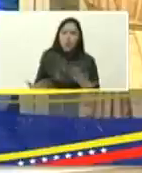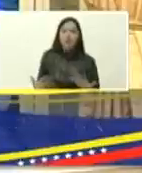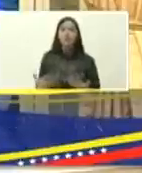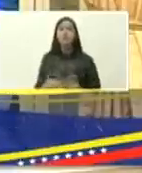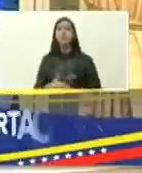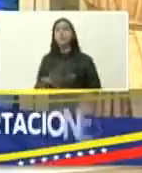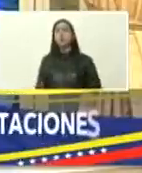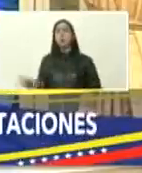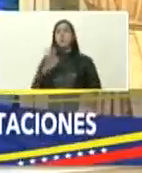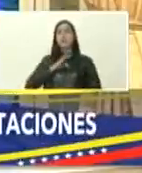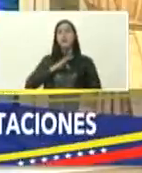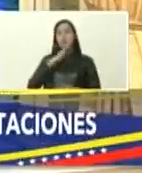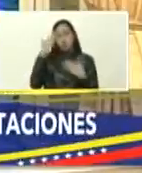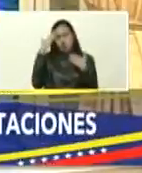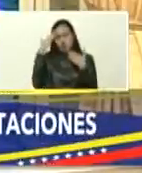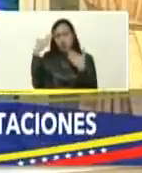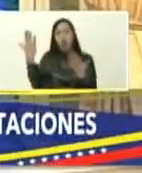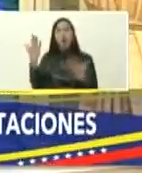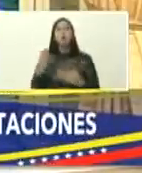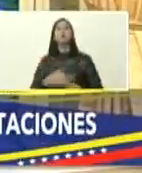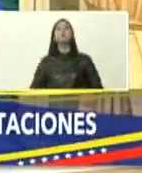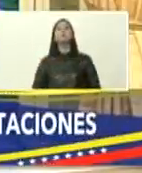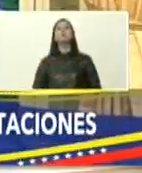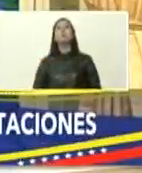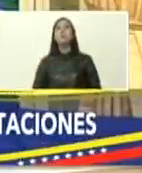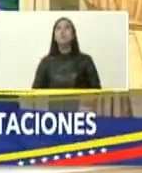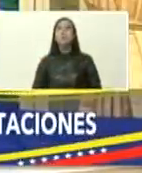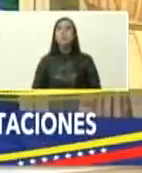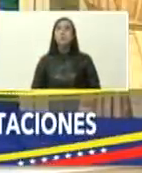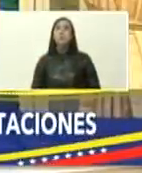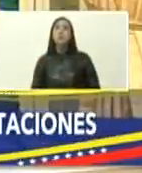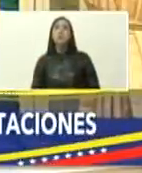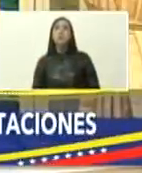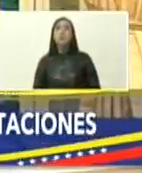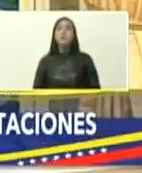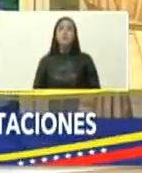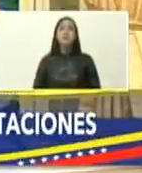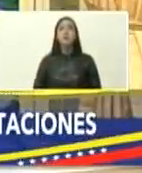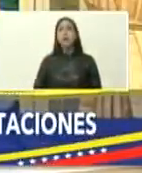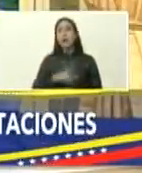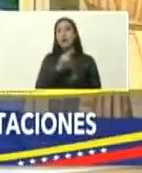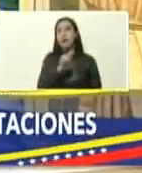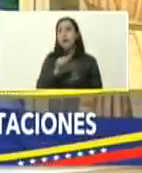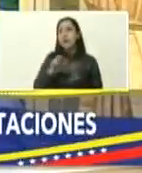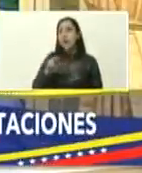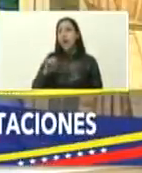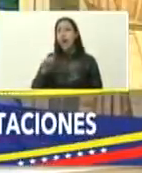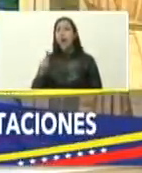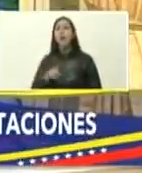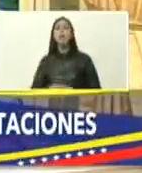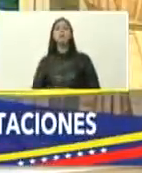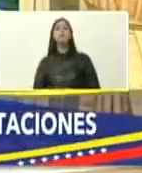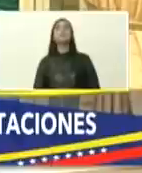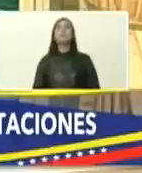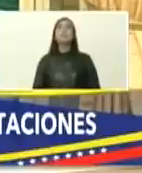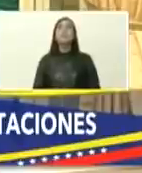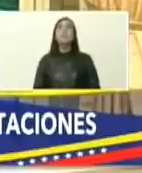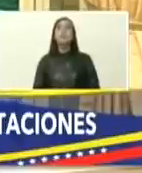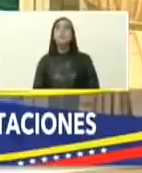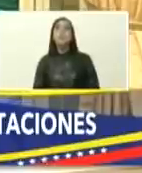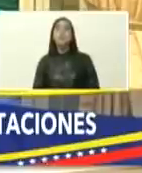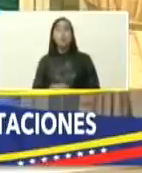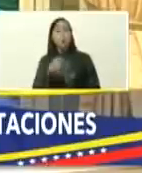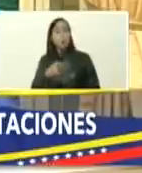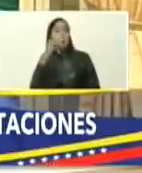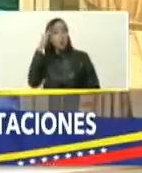Nuestro saludo a Tarek Al-Aissami. Salam aleikum, querido hermano. Es contigo,